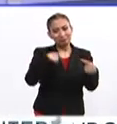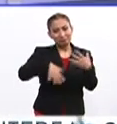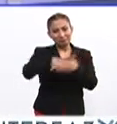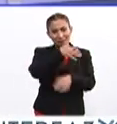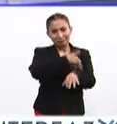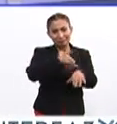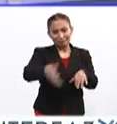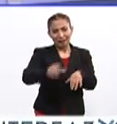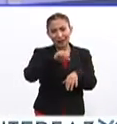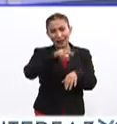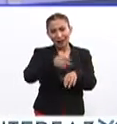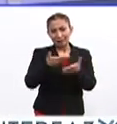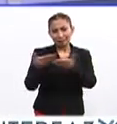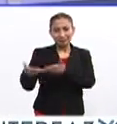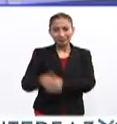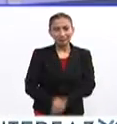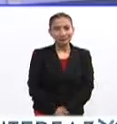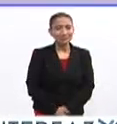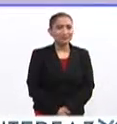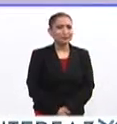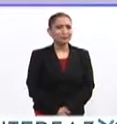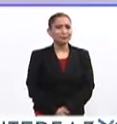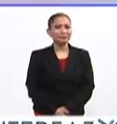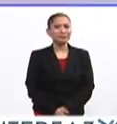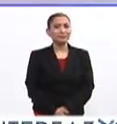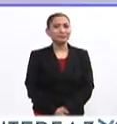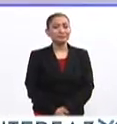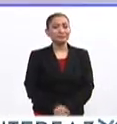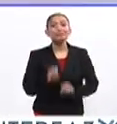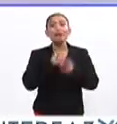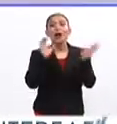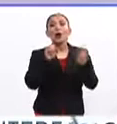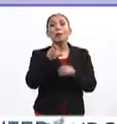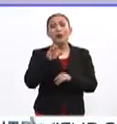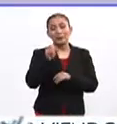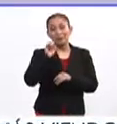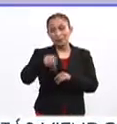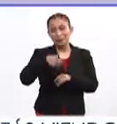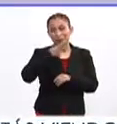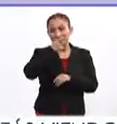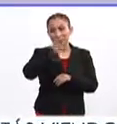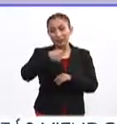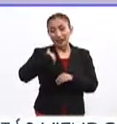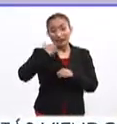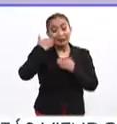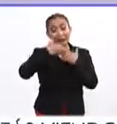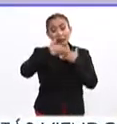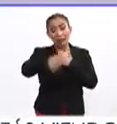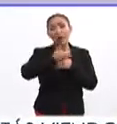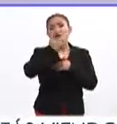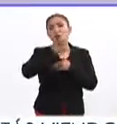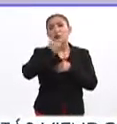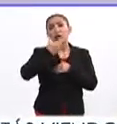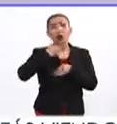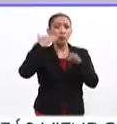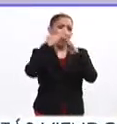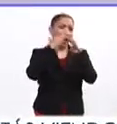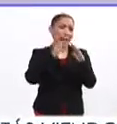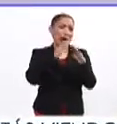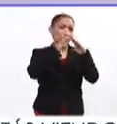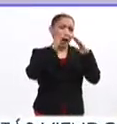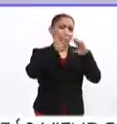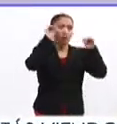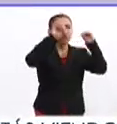las familias. Ana Cristina, vamos contigo. Así es, Omar, como bien lo dices, en esta época se acostumbra a poner en casa